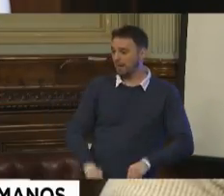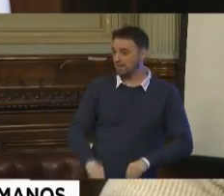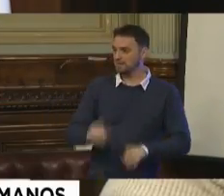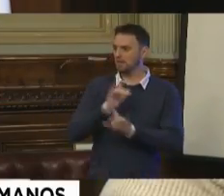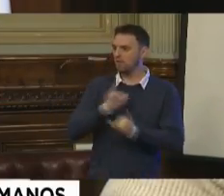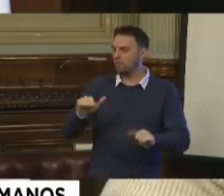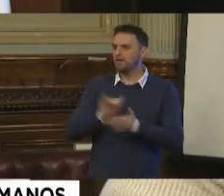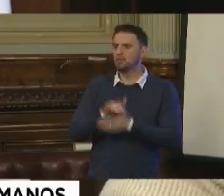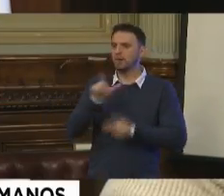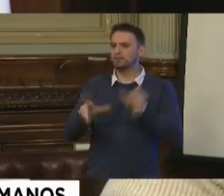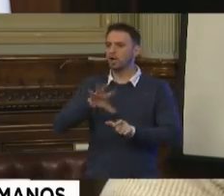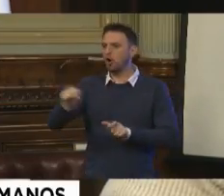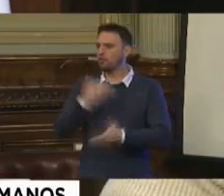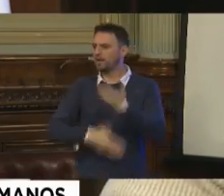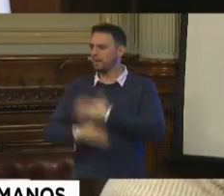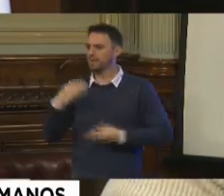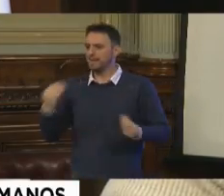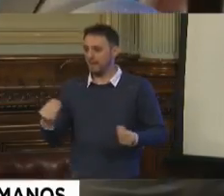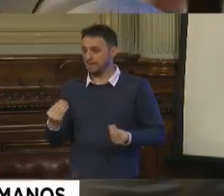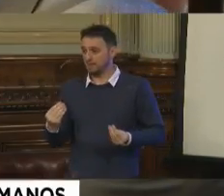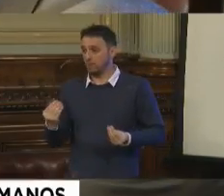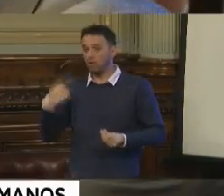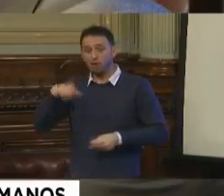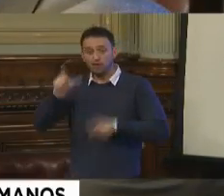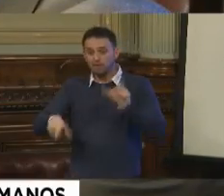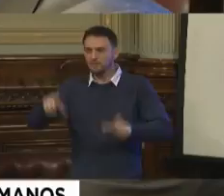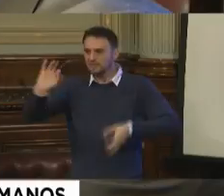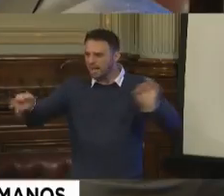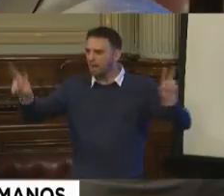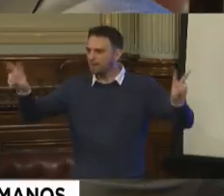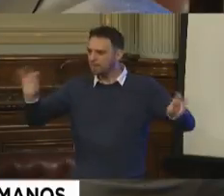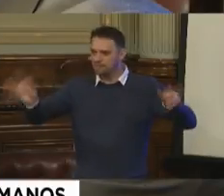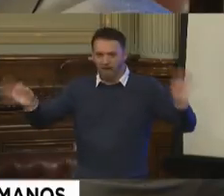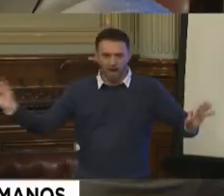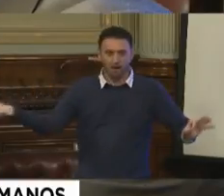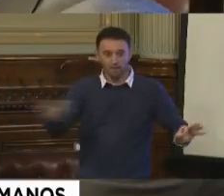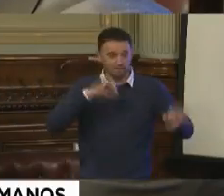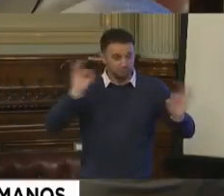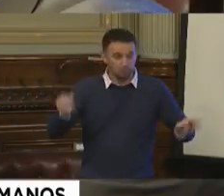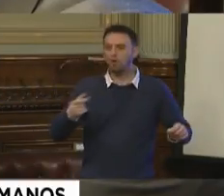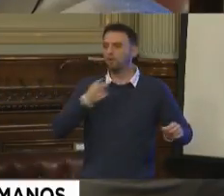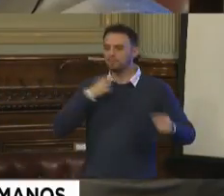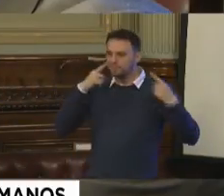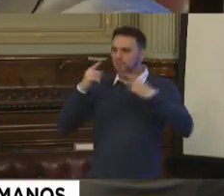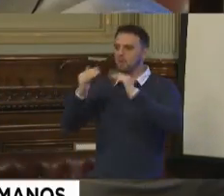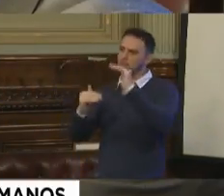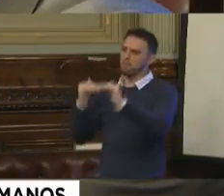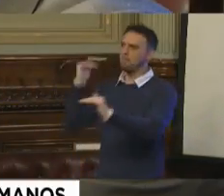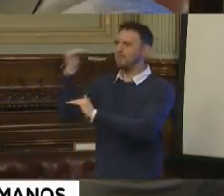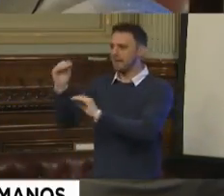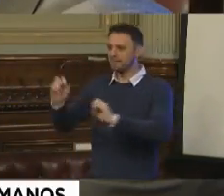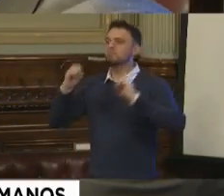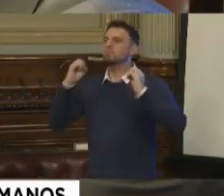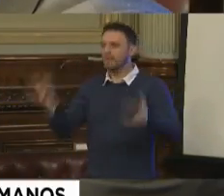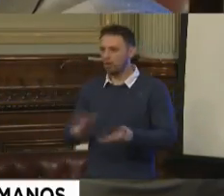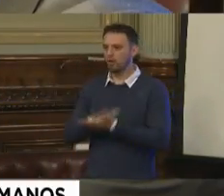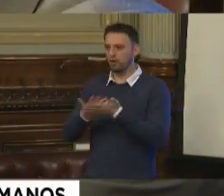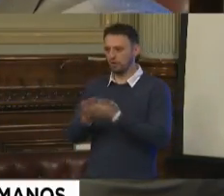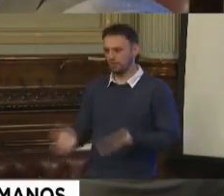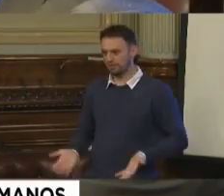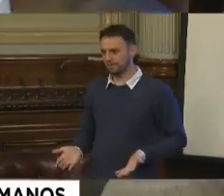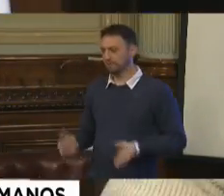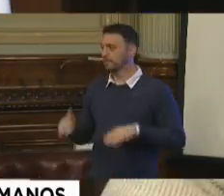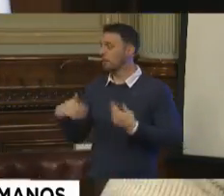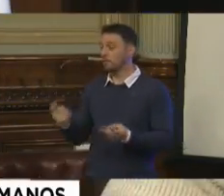país y una vez que las personas están concientizadas y por más que esas cosas se pueden ejecutar